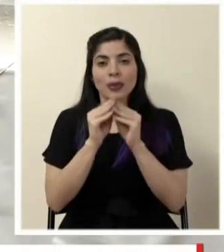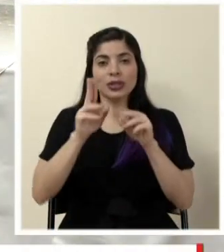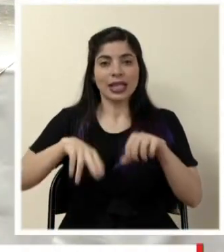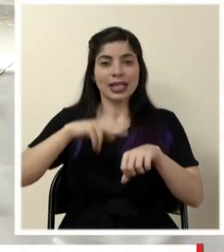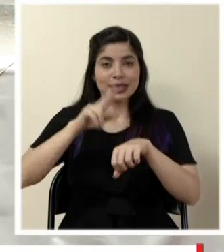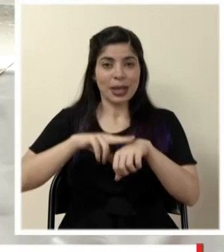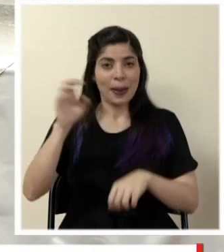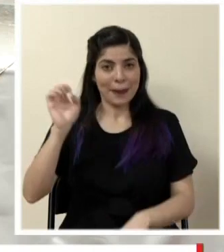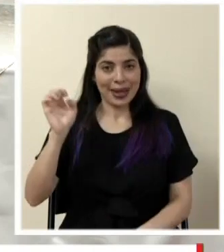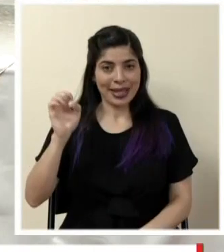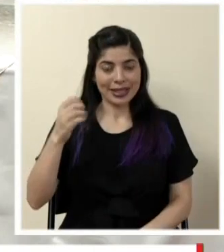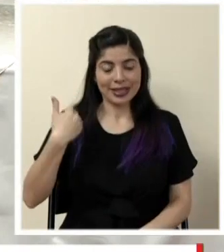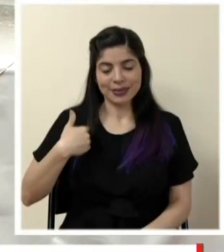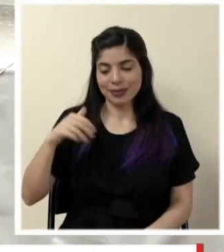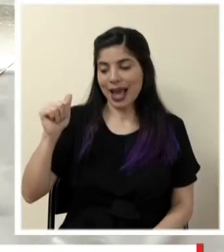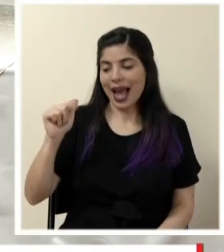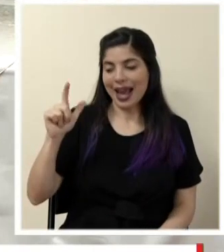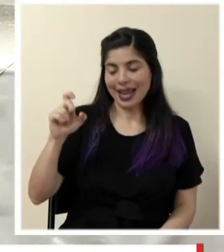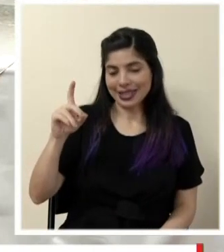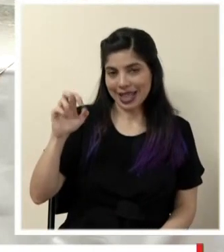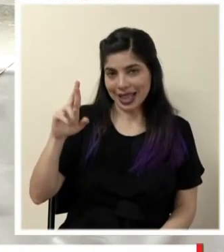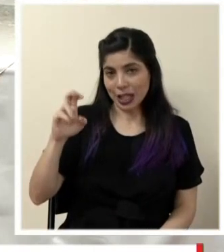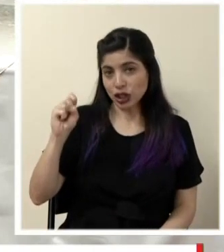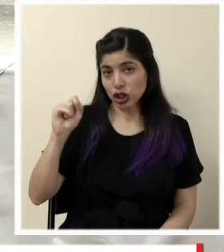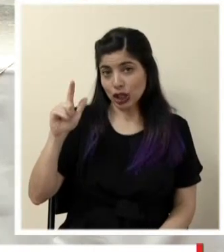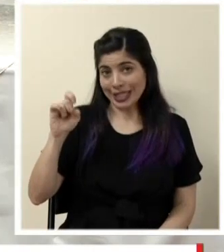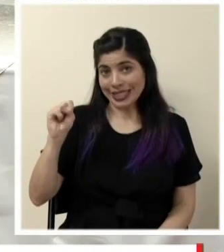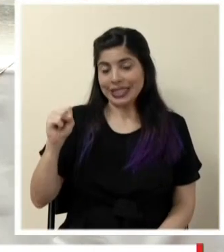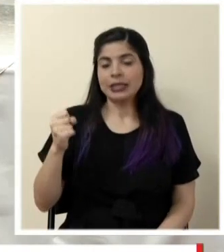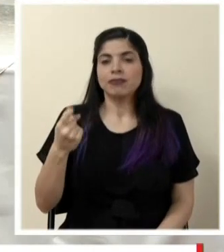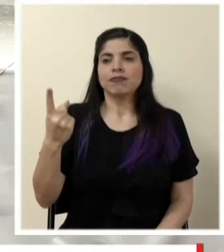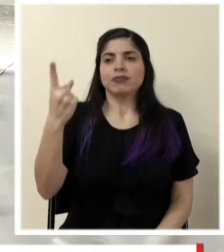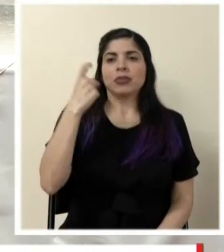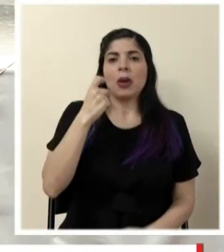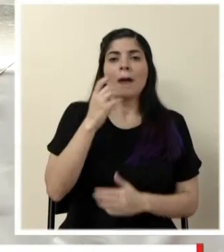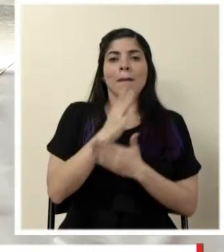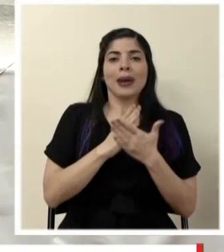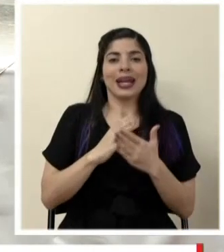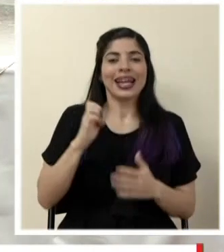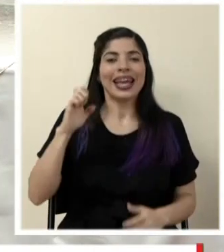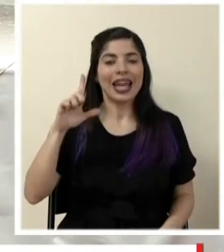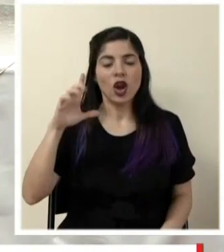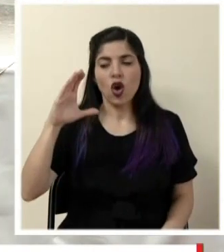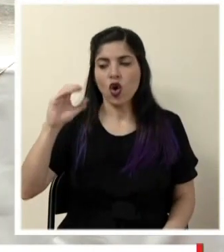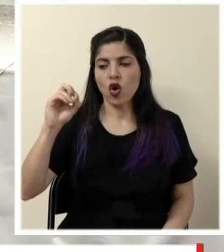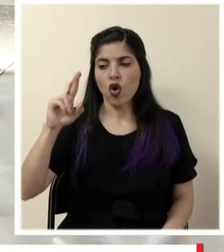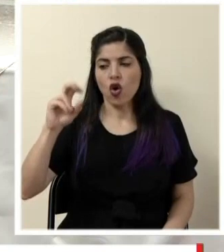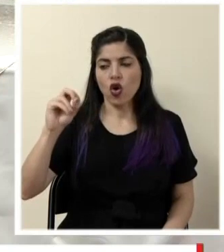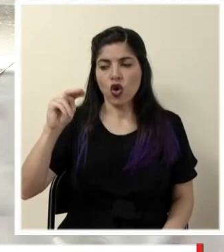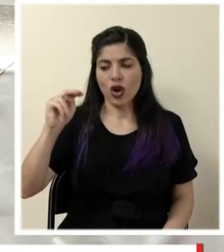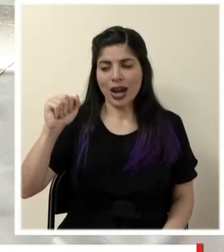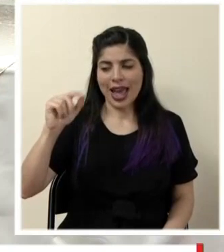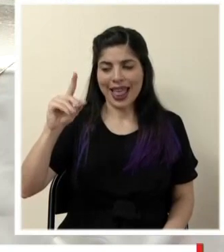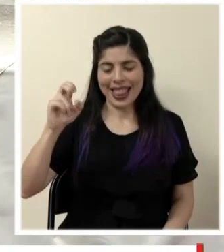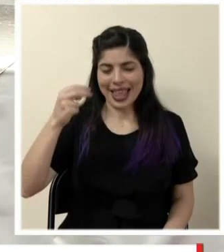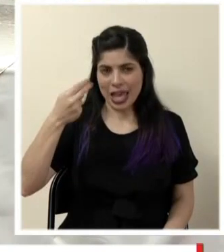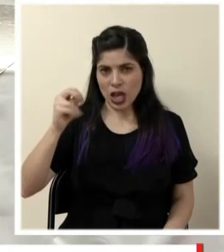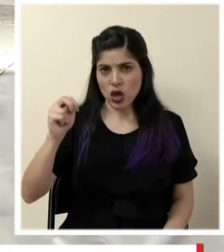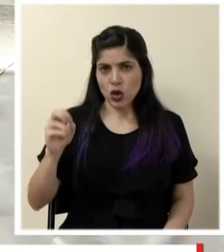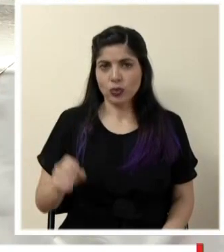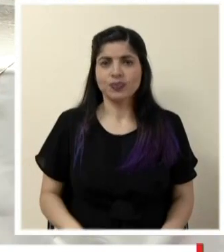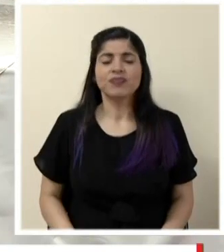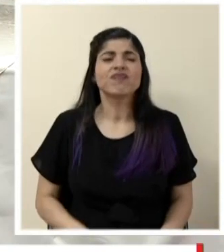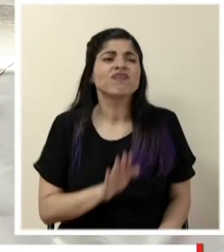de Emergencias, el señor Alexander Solís, nos consulta Luis Rojas del periódico El Coronadeño. ¿Cuáles son los